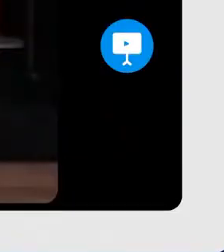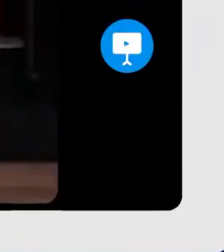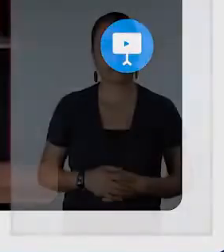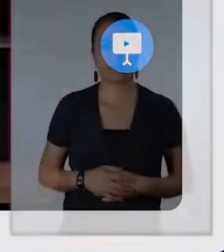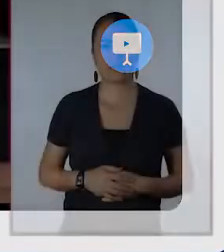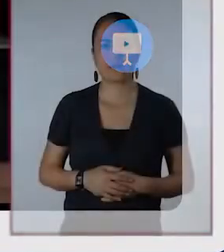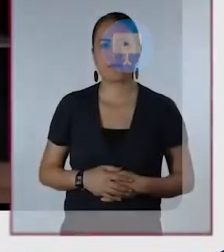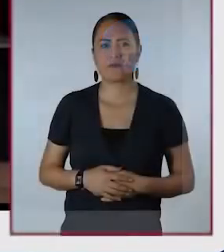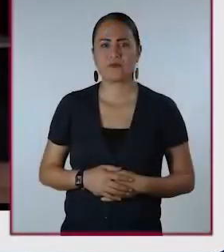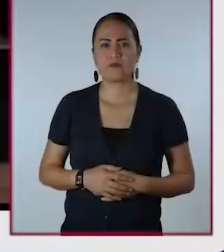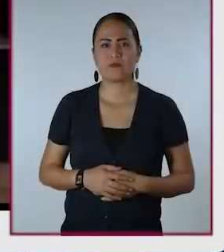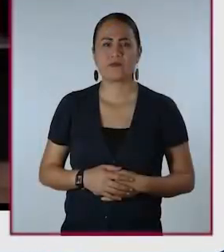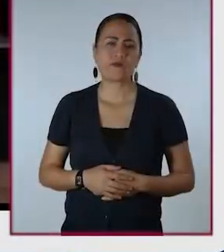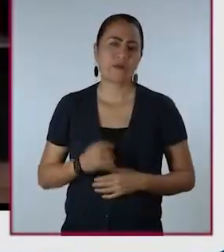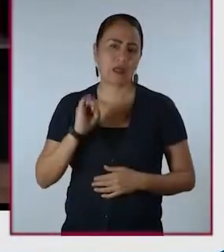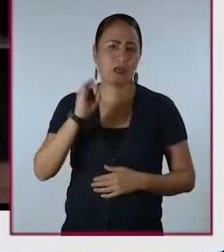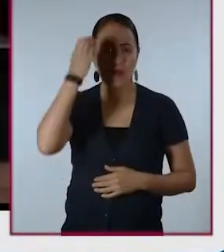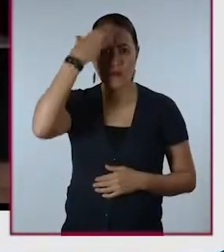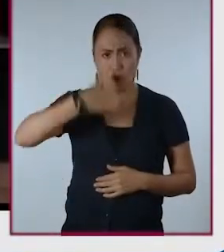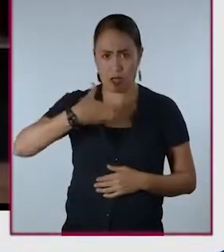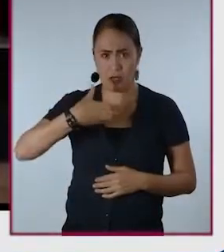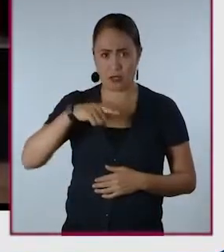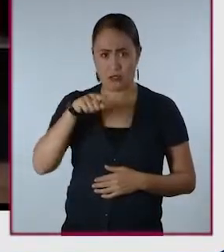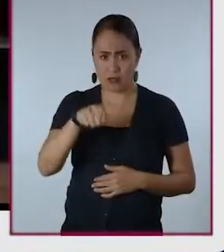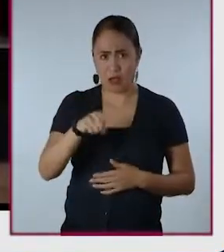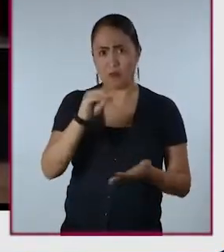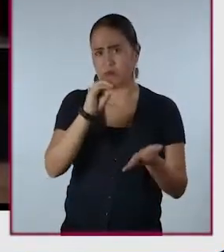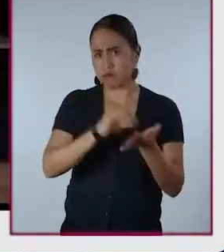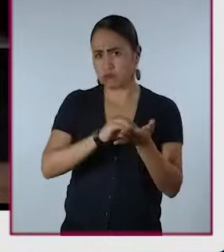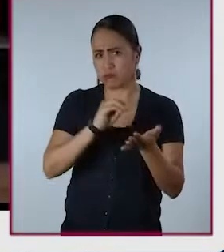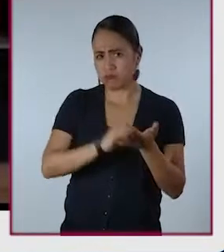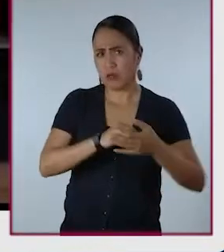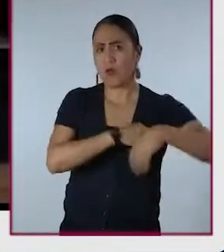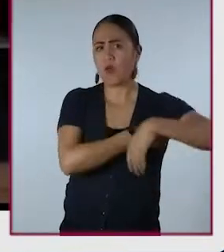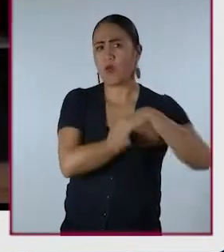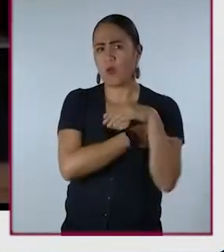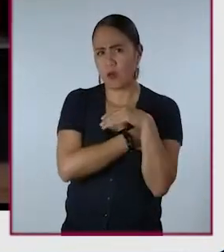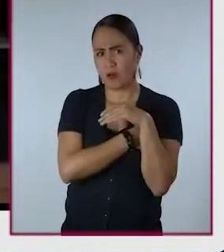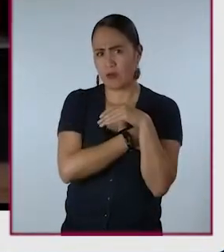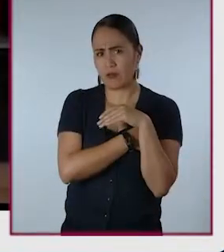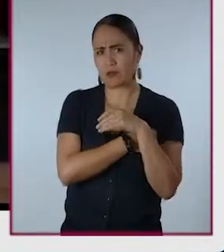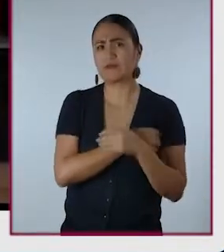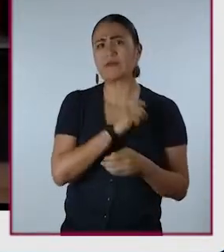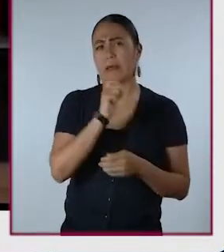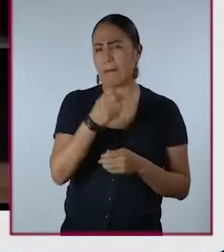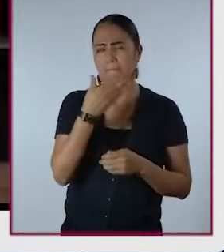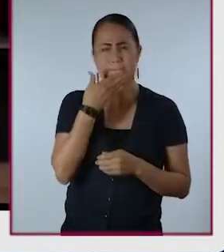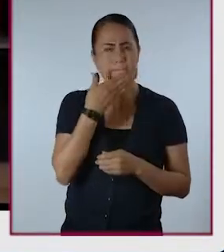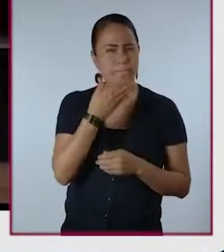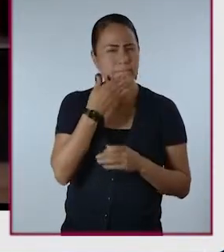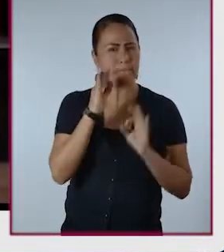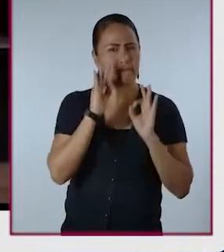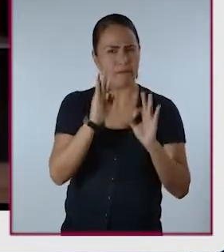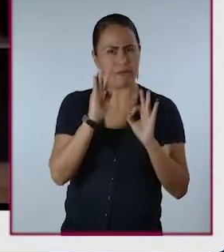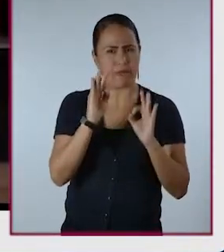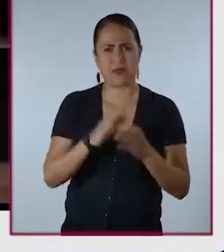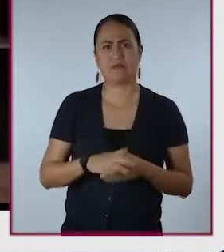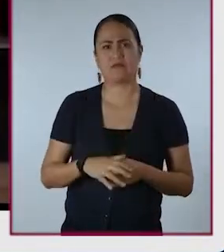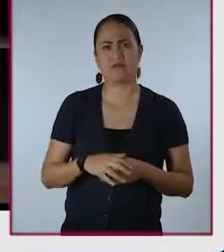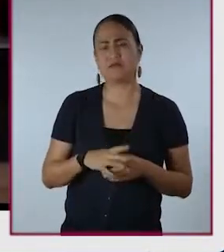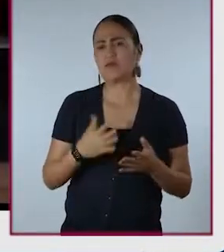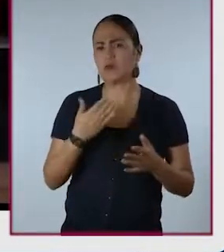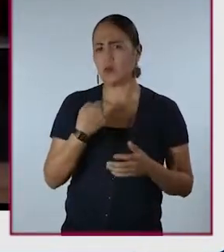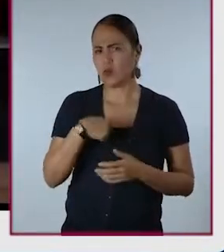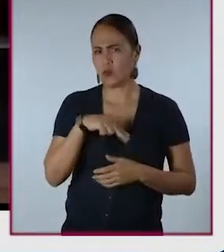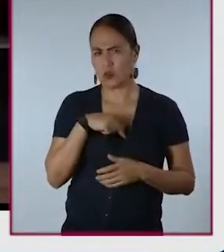La conservación de una imagen consiste en guardarla muy bien dentro de un ambiente